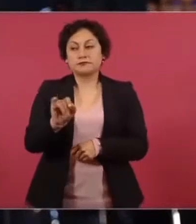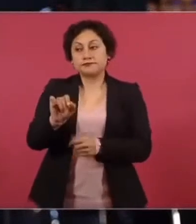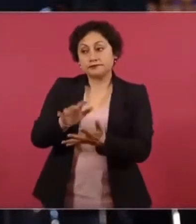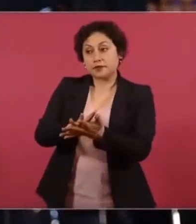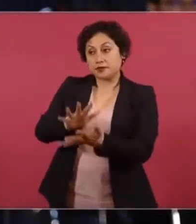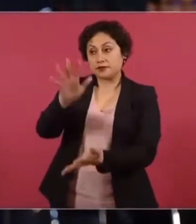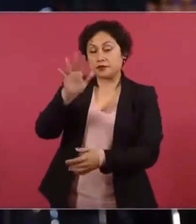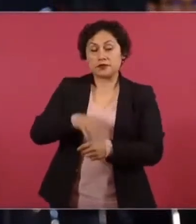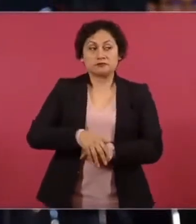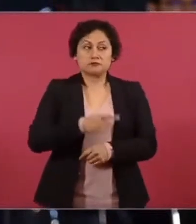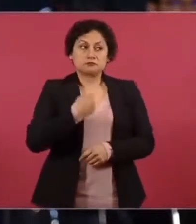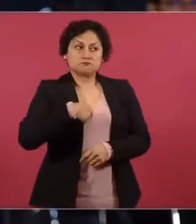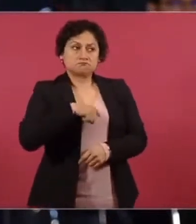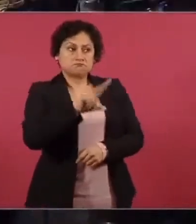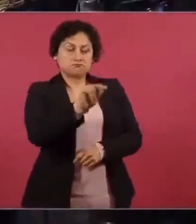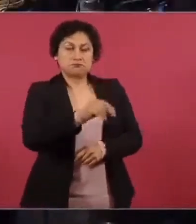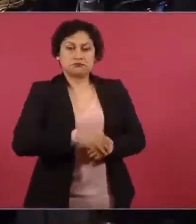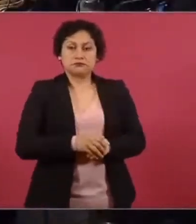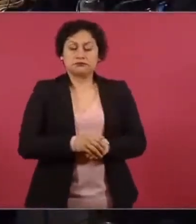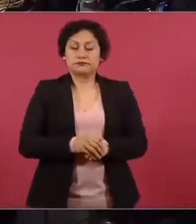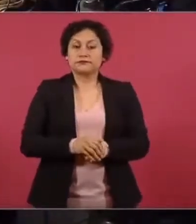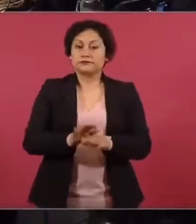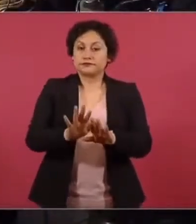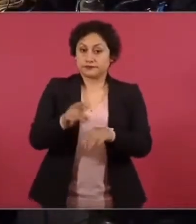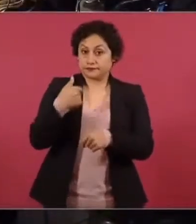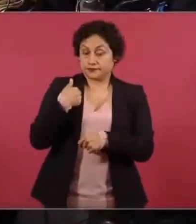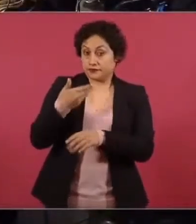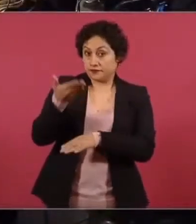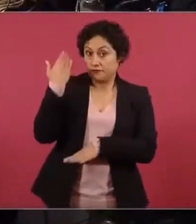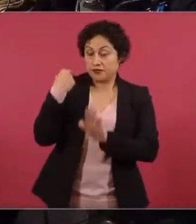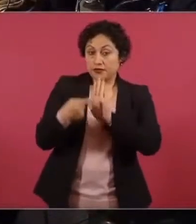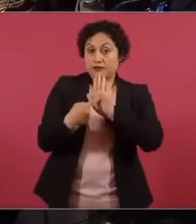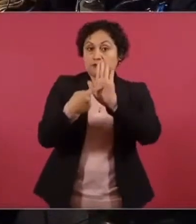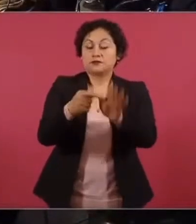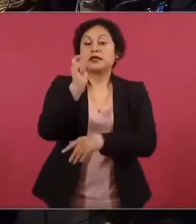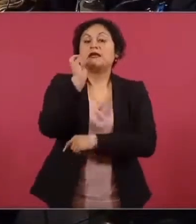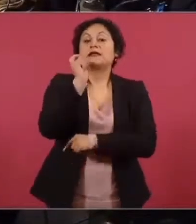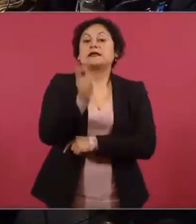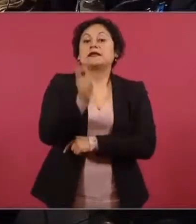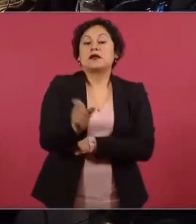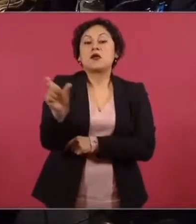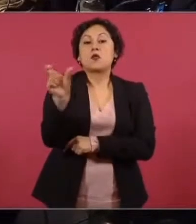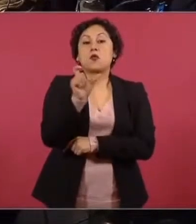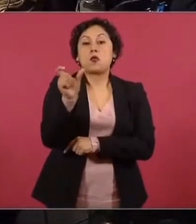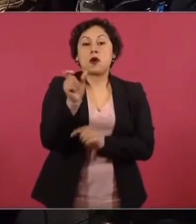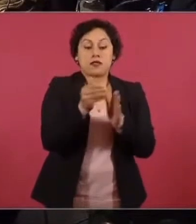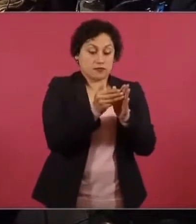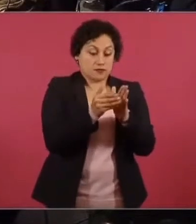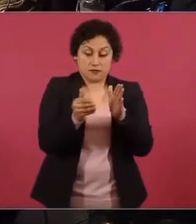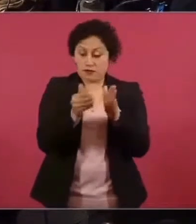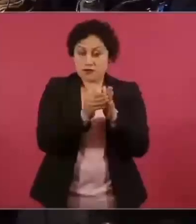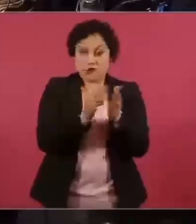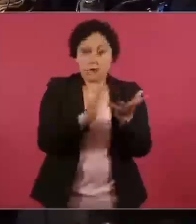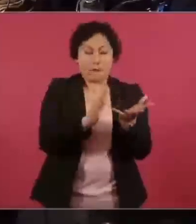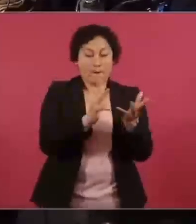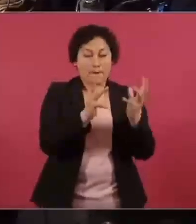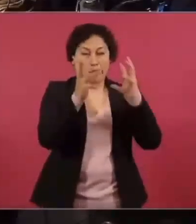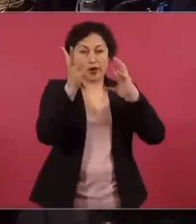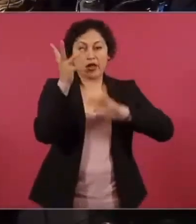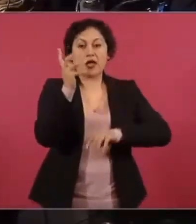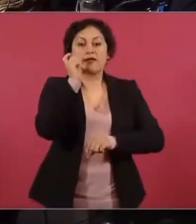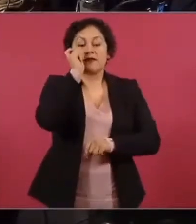mostrar callados. que cuando había más violencia, de estos 27,000,